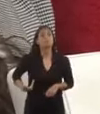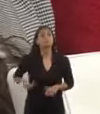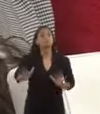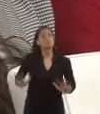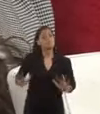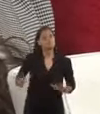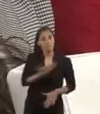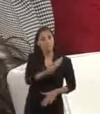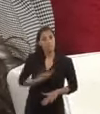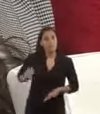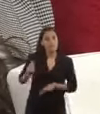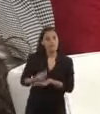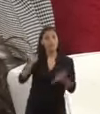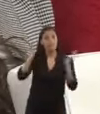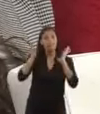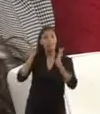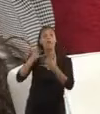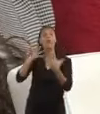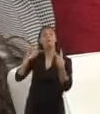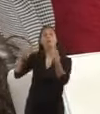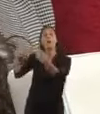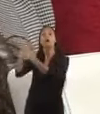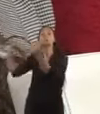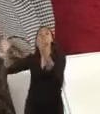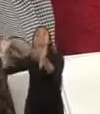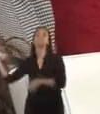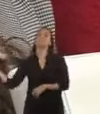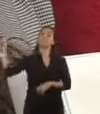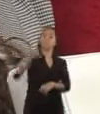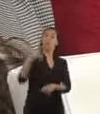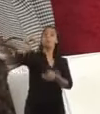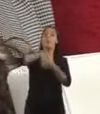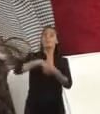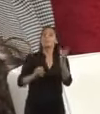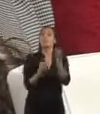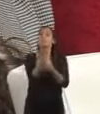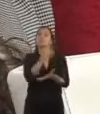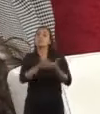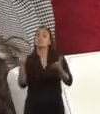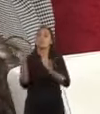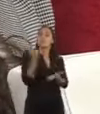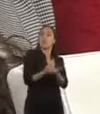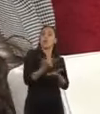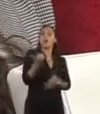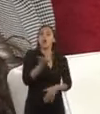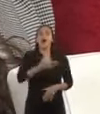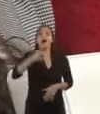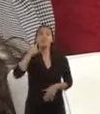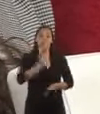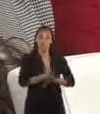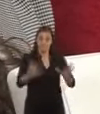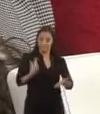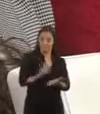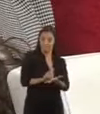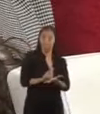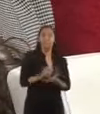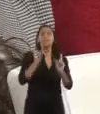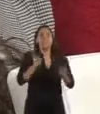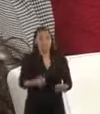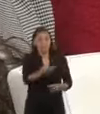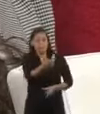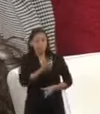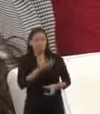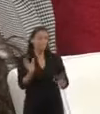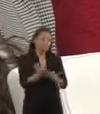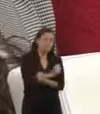presidente milei vuelva y viaje para anunciar al nuevo interventor de la AFI que entiendo que ya estaría definido Y si también podría confirmar que